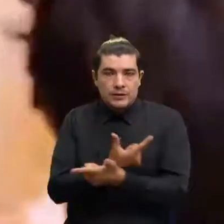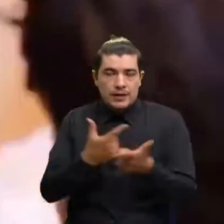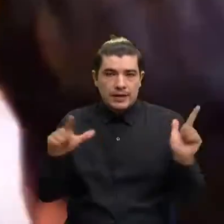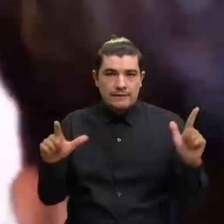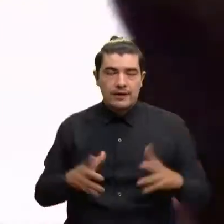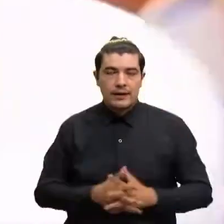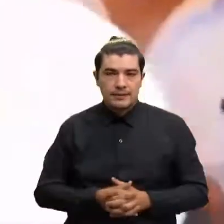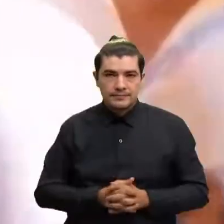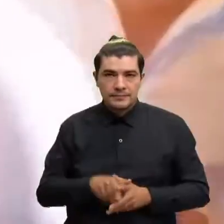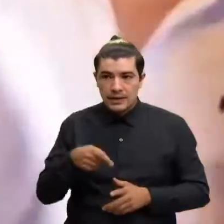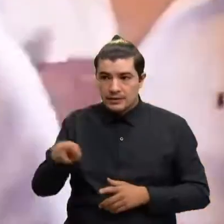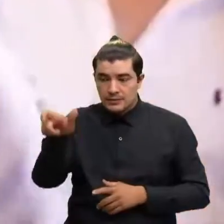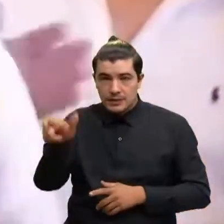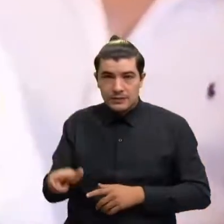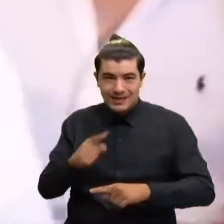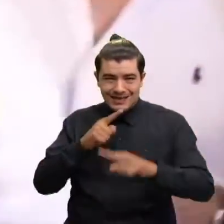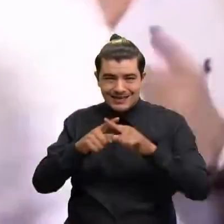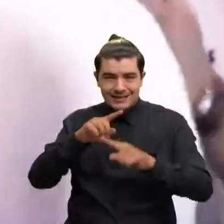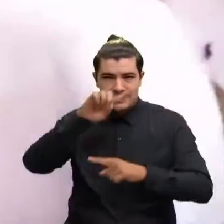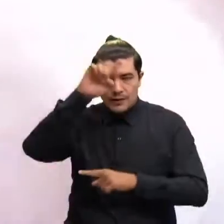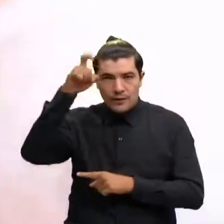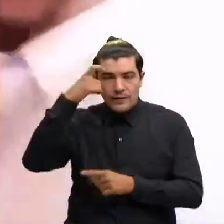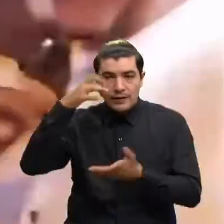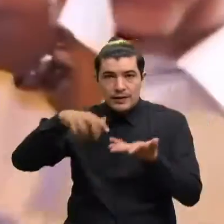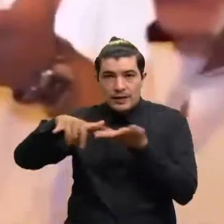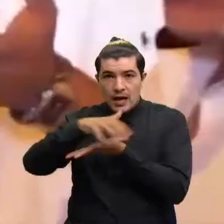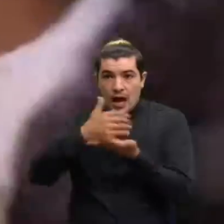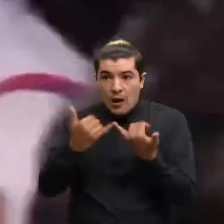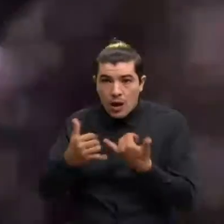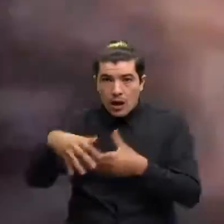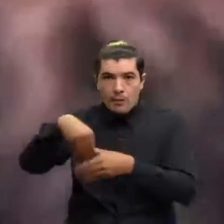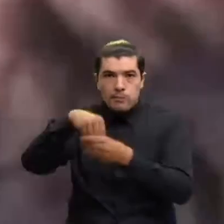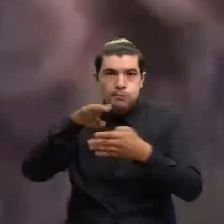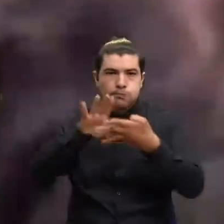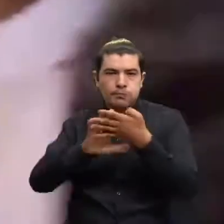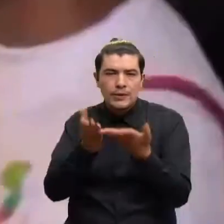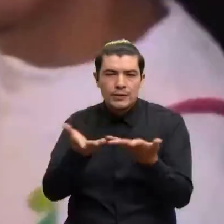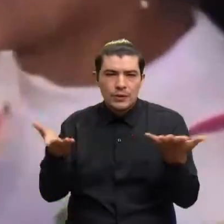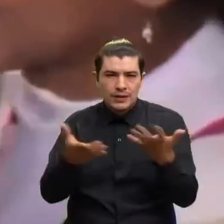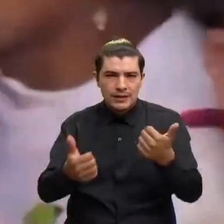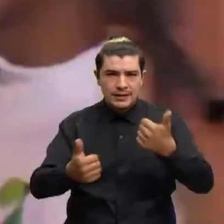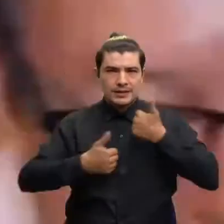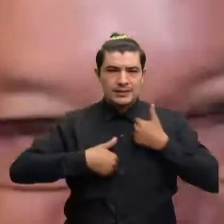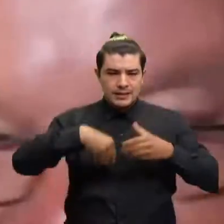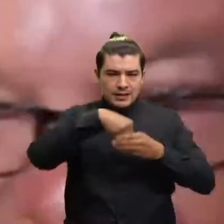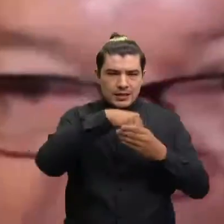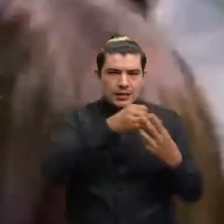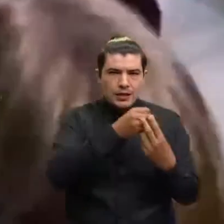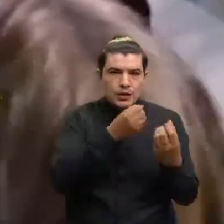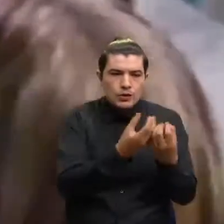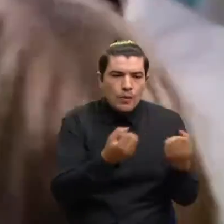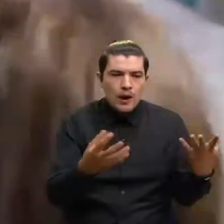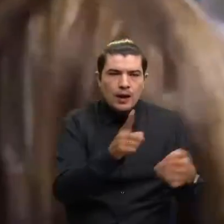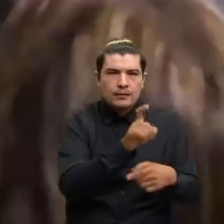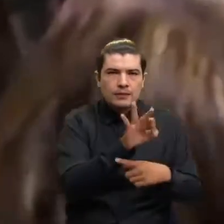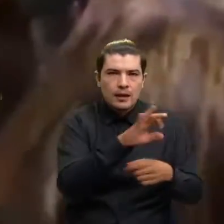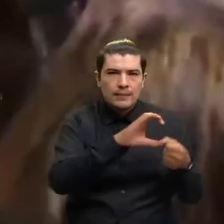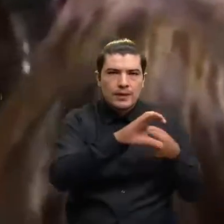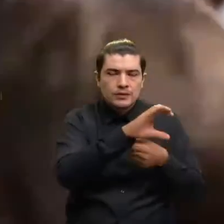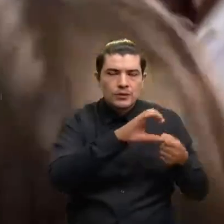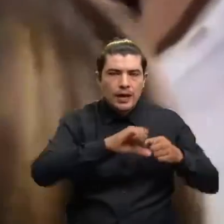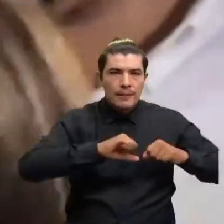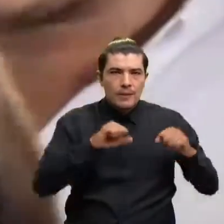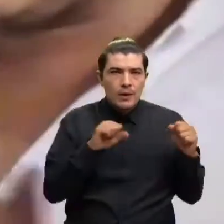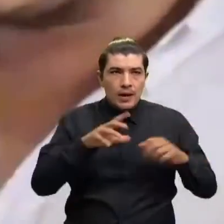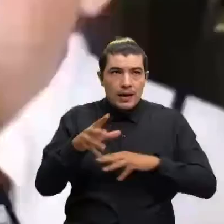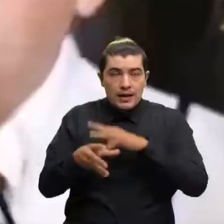El exmandatario santandereano se encuentra en estos momentos privado de su libertad en el batallón de artillería número 13 en Bogotá. También el